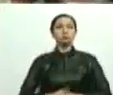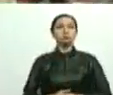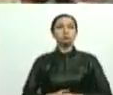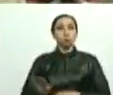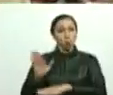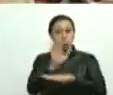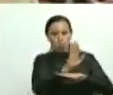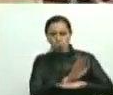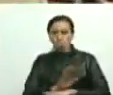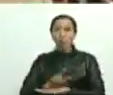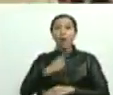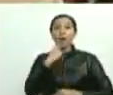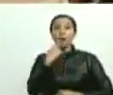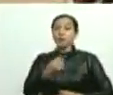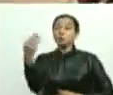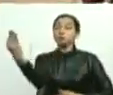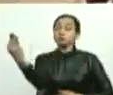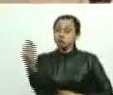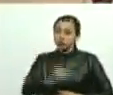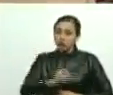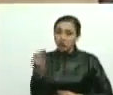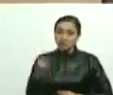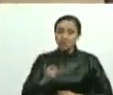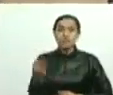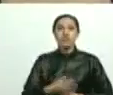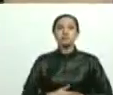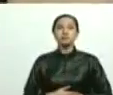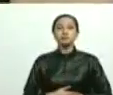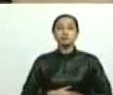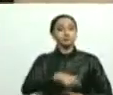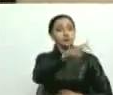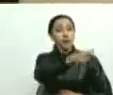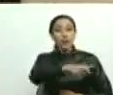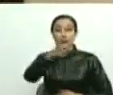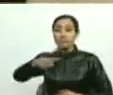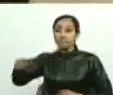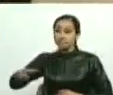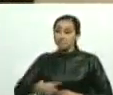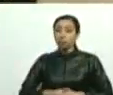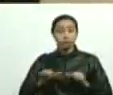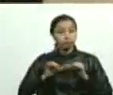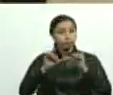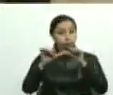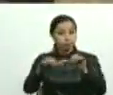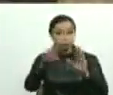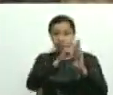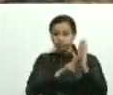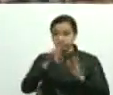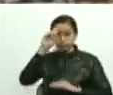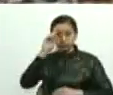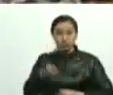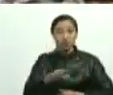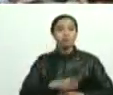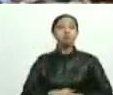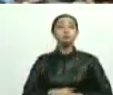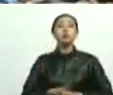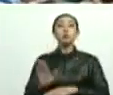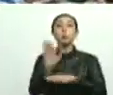hay que decirlo siempre, que nadie baje la guardia,